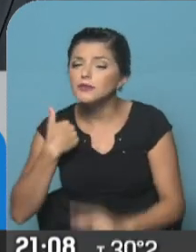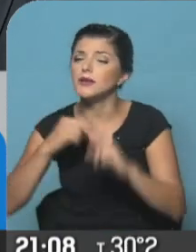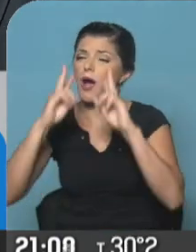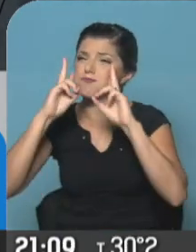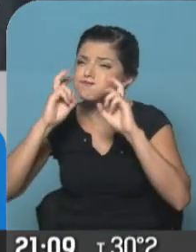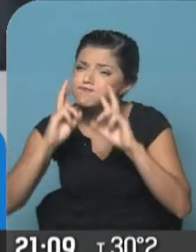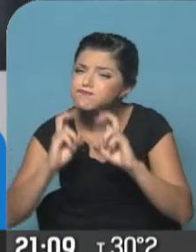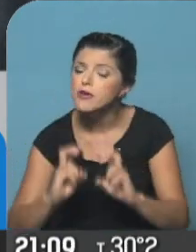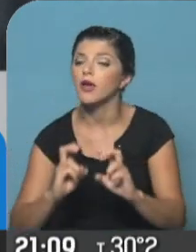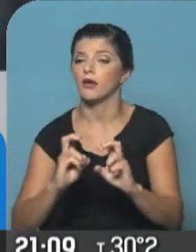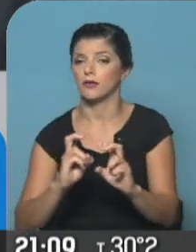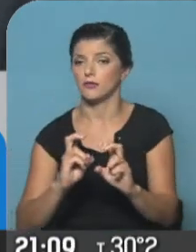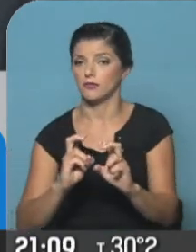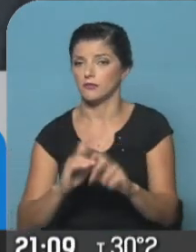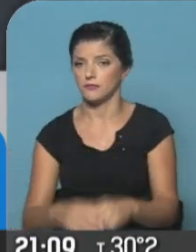se investigue si hubieron